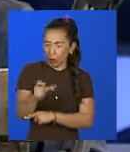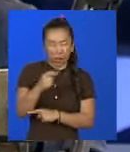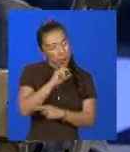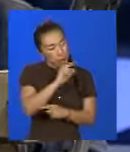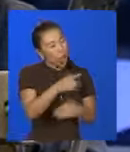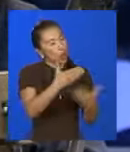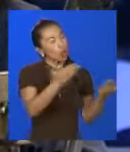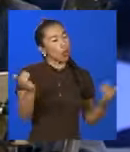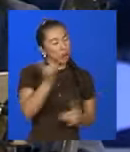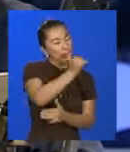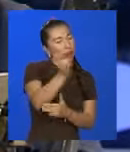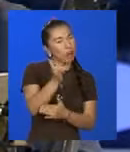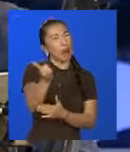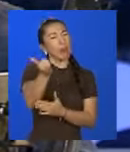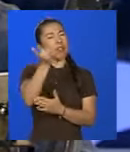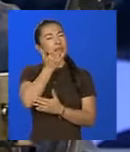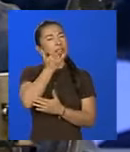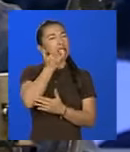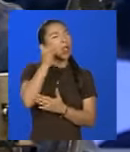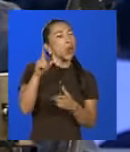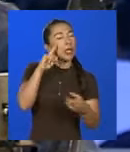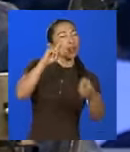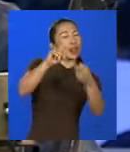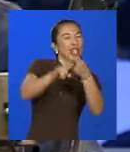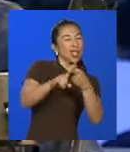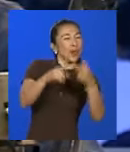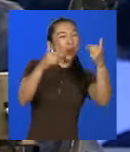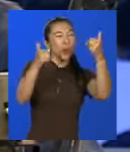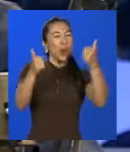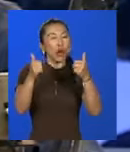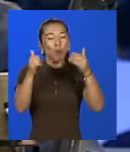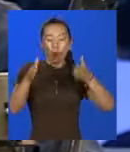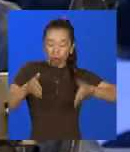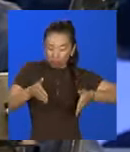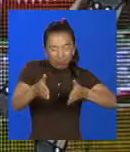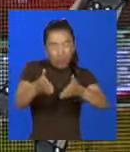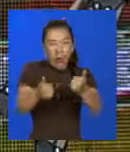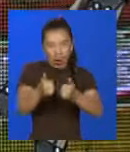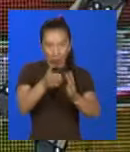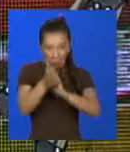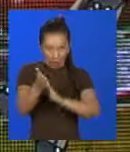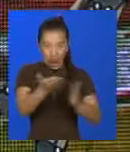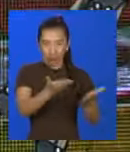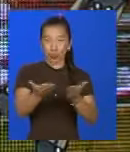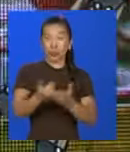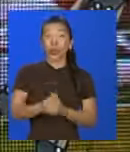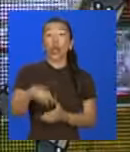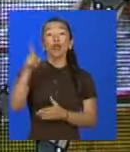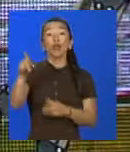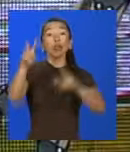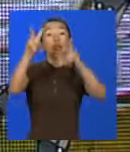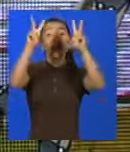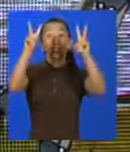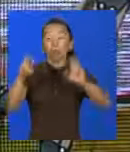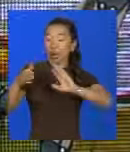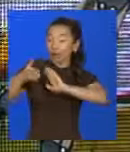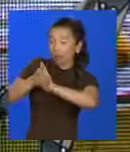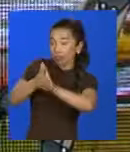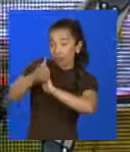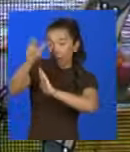¿Cuál es como el hilo conductor y el modus de esta nueva serie del canal? Bueno, Relatos del Exilio básicamente trata